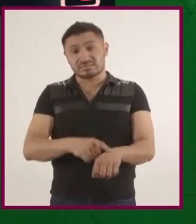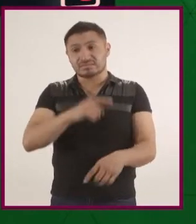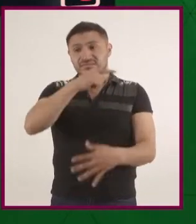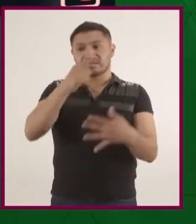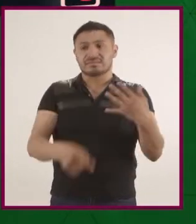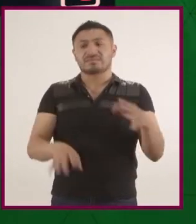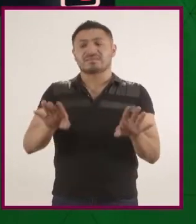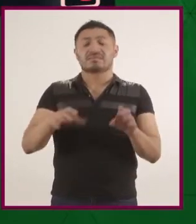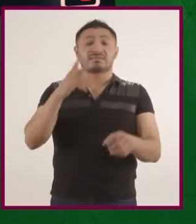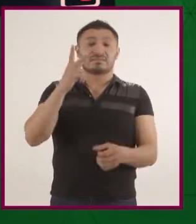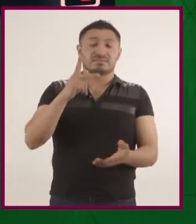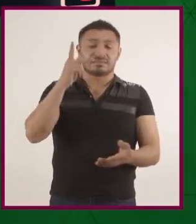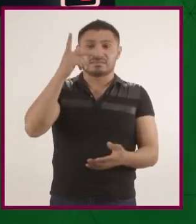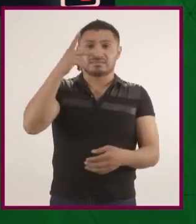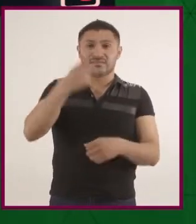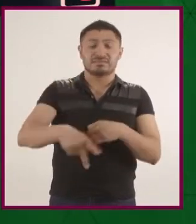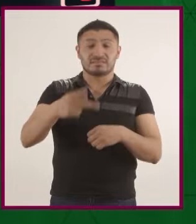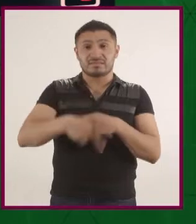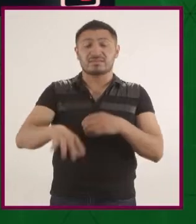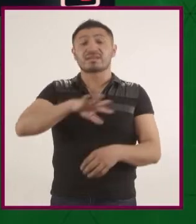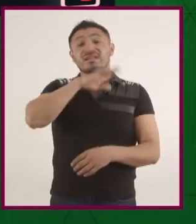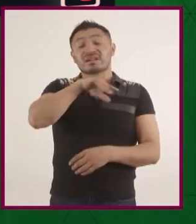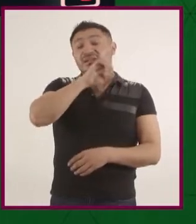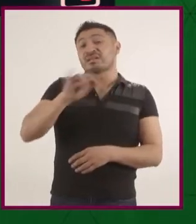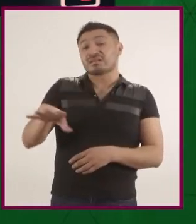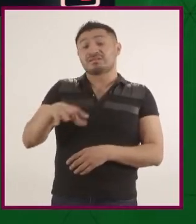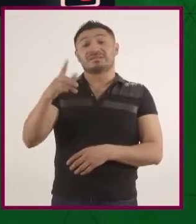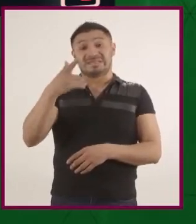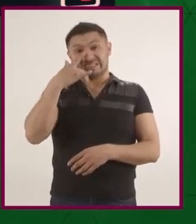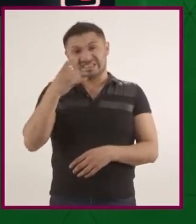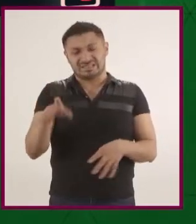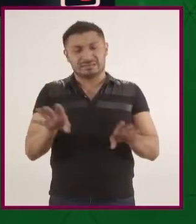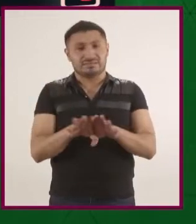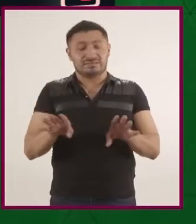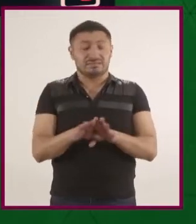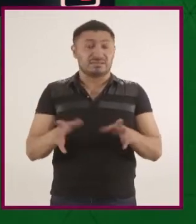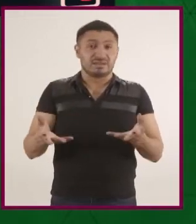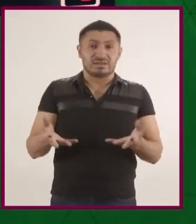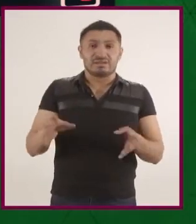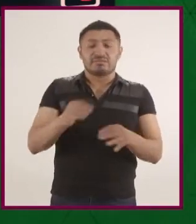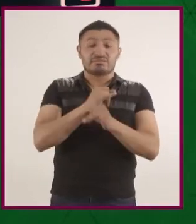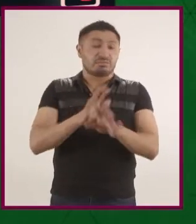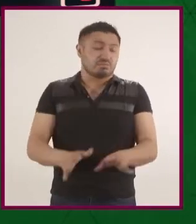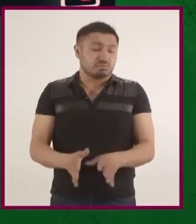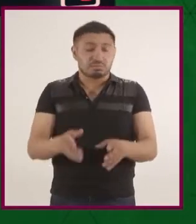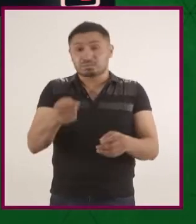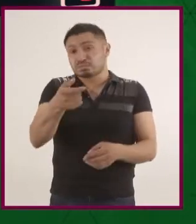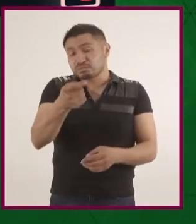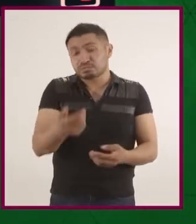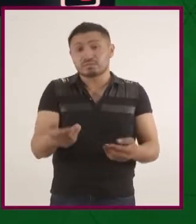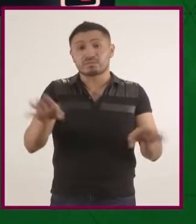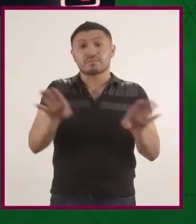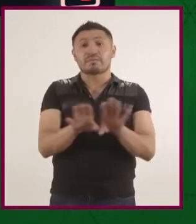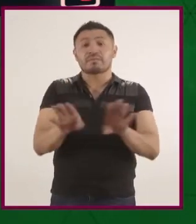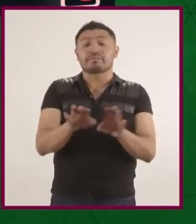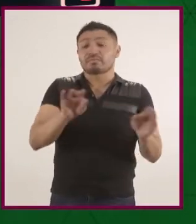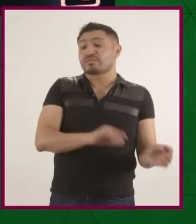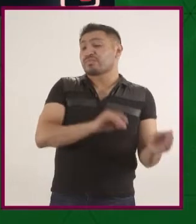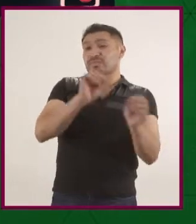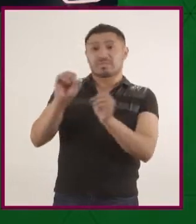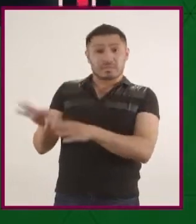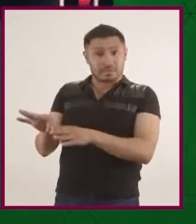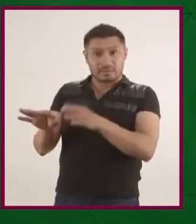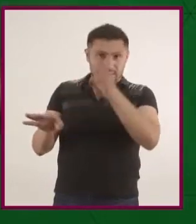altamente contaminantes y se desechan al ambiente y rara vez disponemos de información sobre cómo debemos deshacernos de ellas